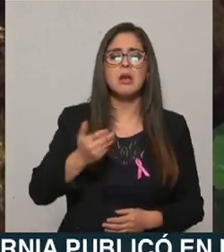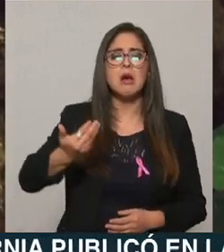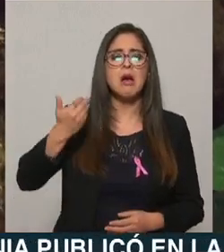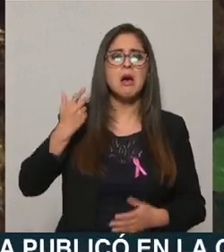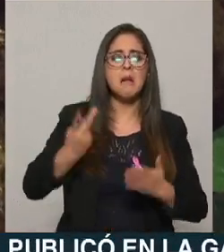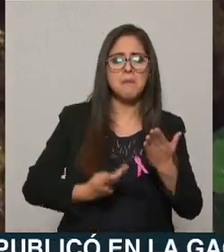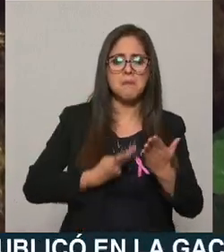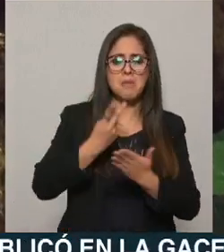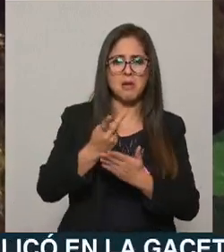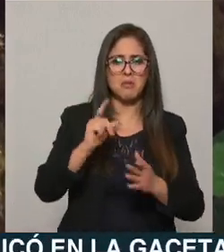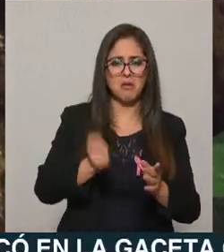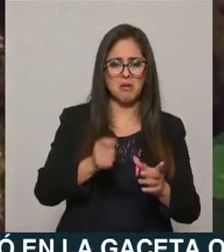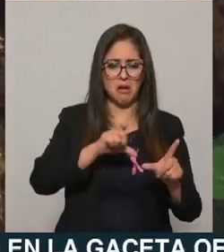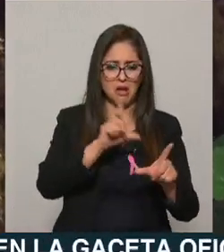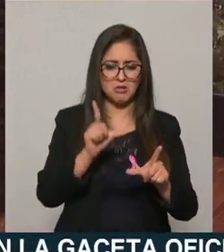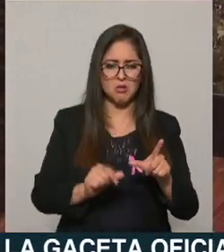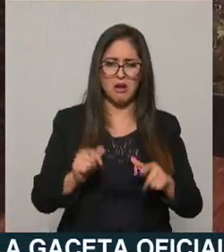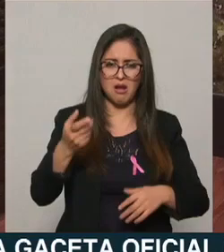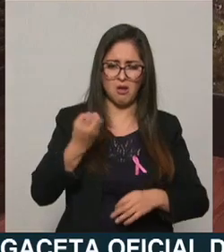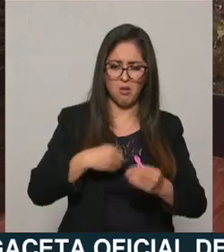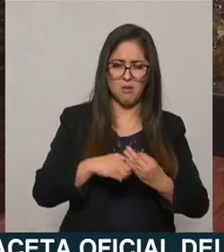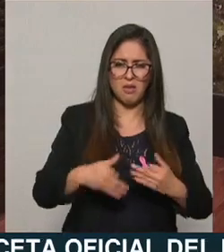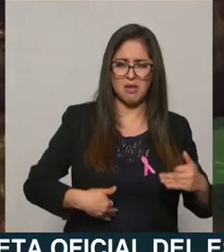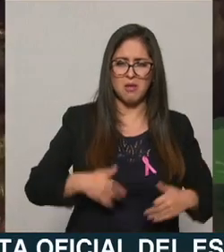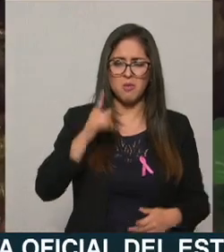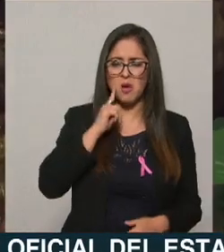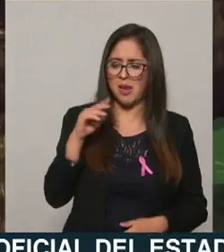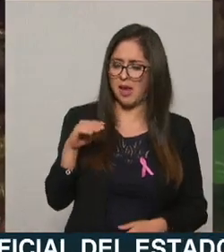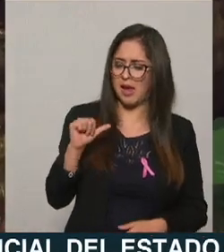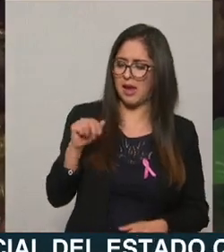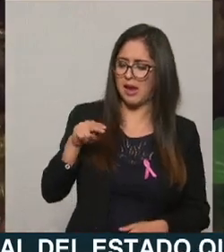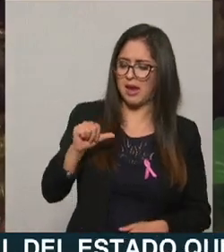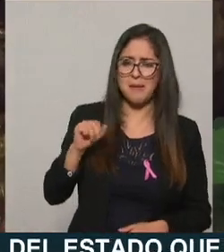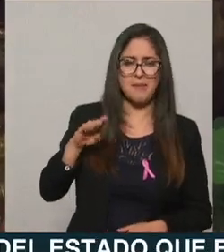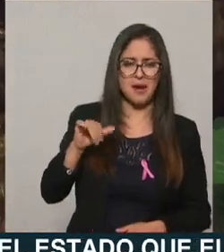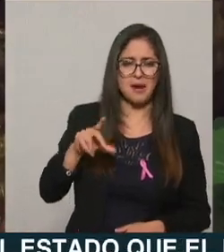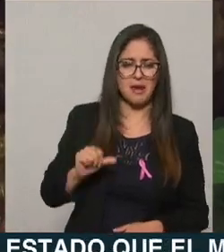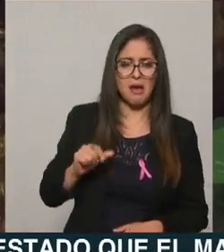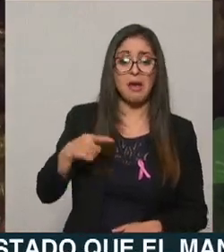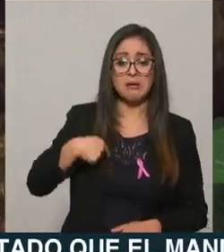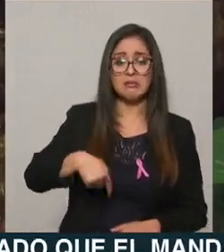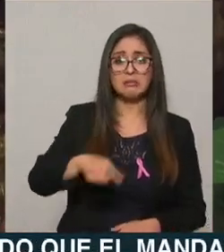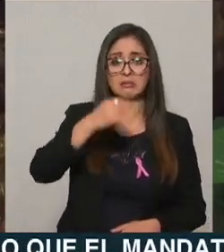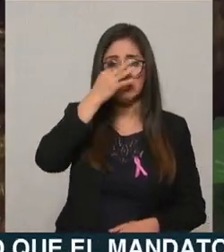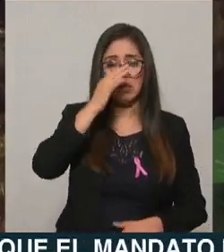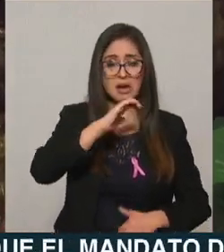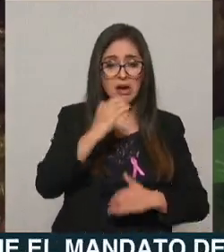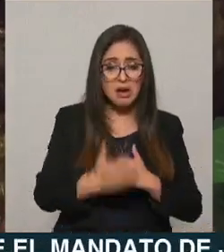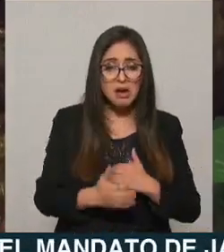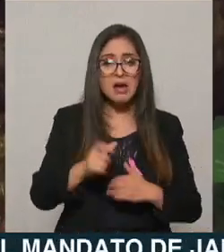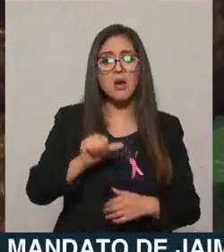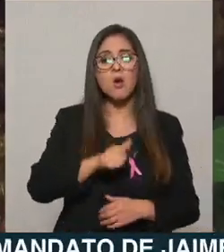de teatro de Ana María Vázquez. Entonces acabamos de terminar temporada, Bravas y Breves